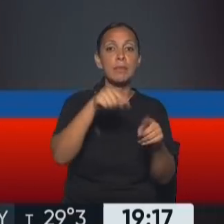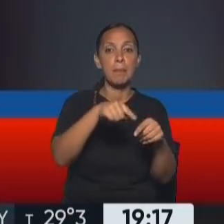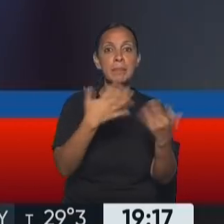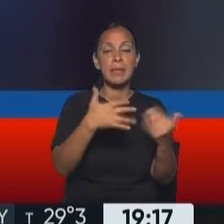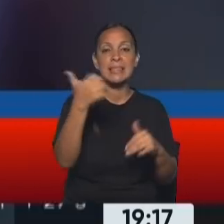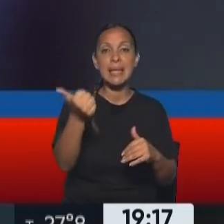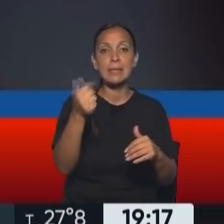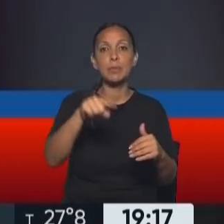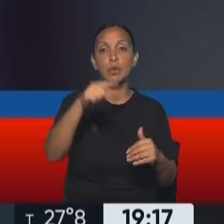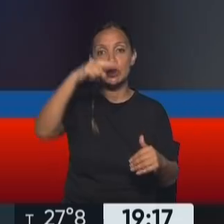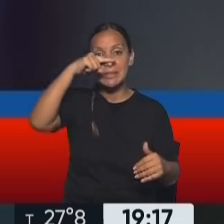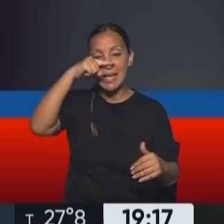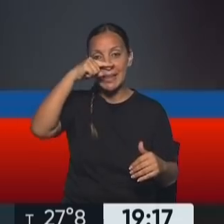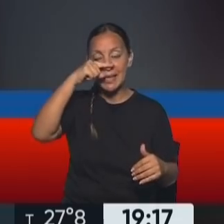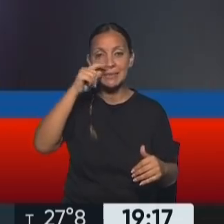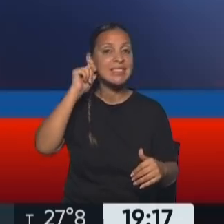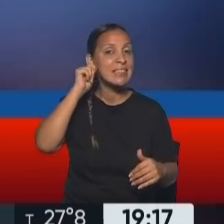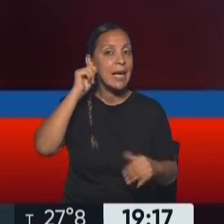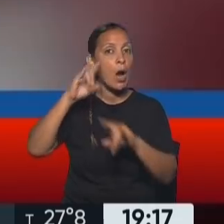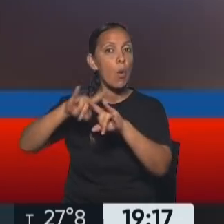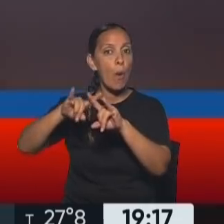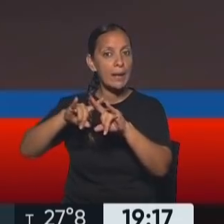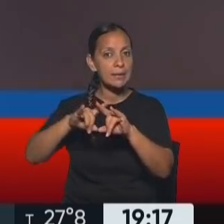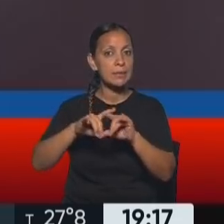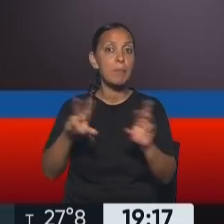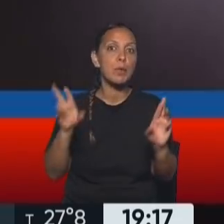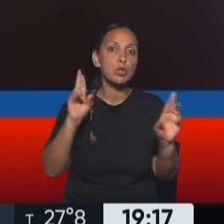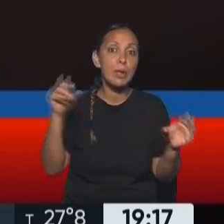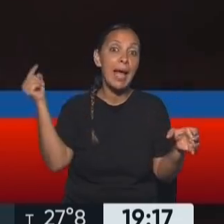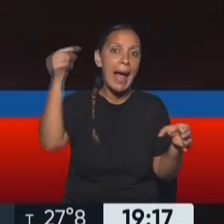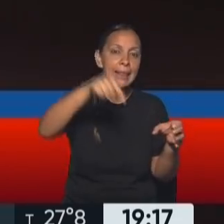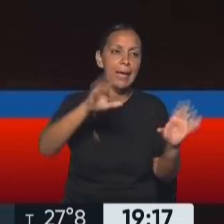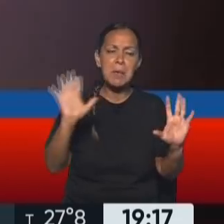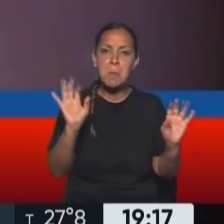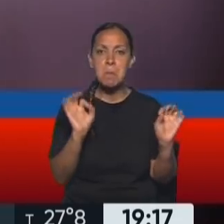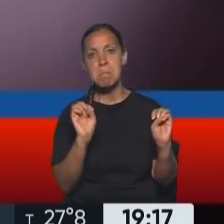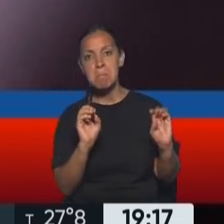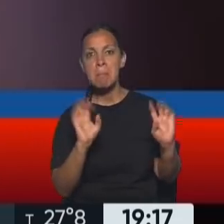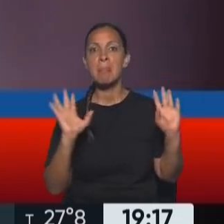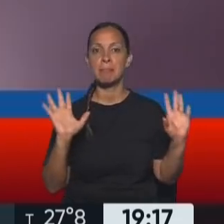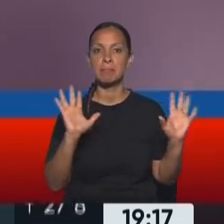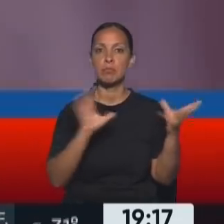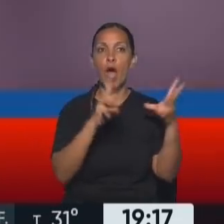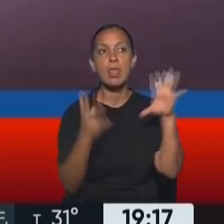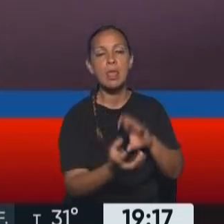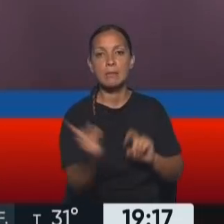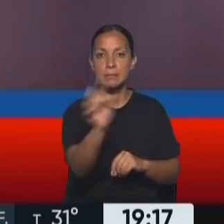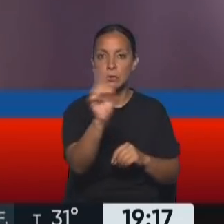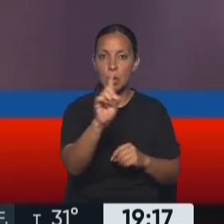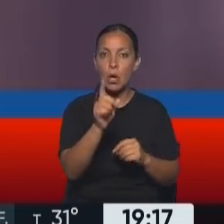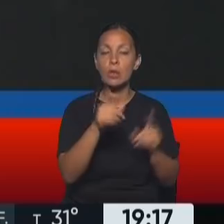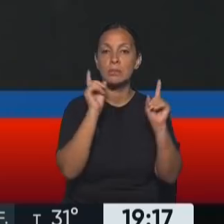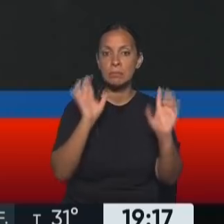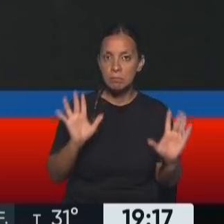gigawatts. Ninguno de los 6 reactores fue afectado y el incendio fue apagado y el ejército ruso tomó control de